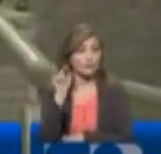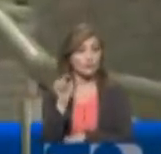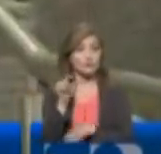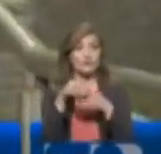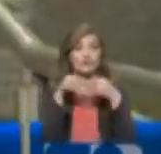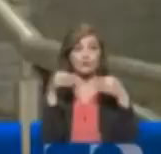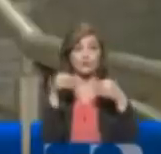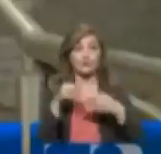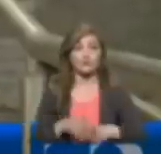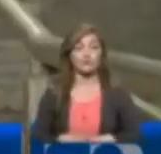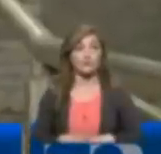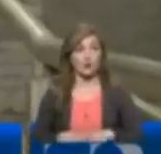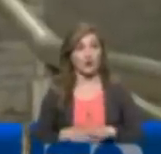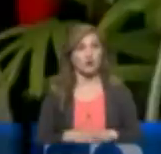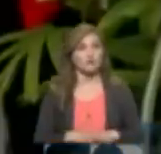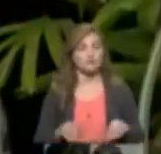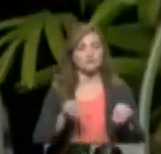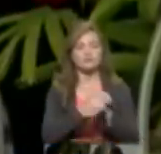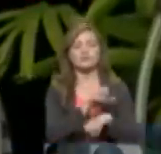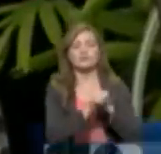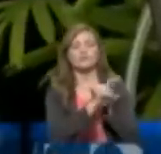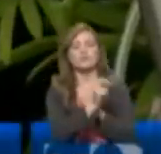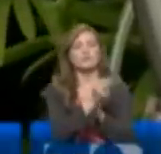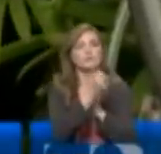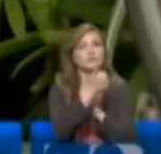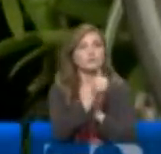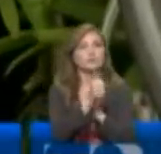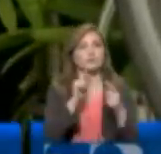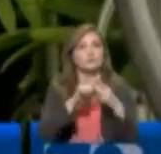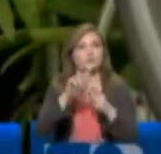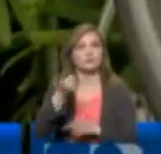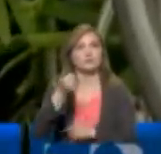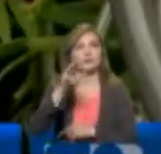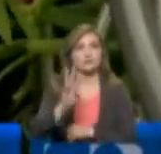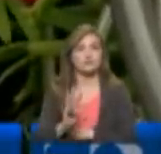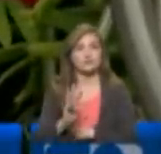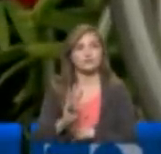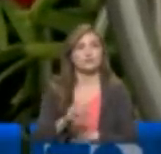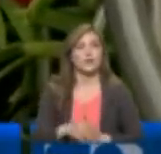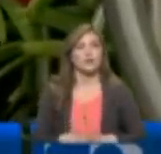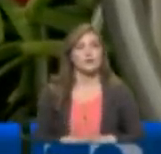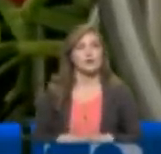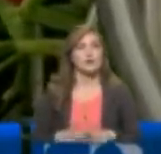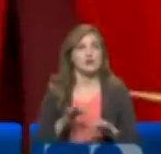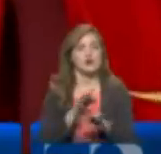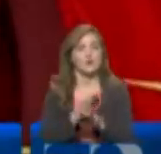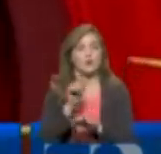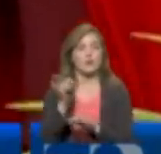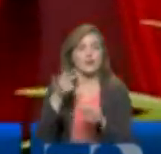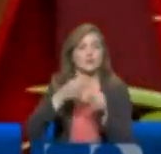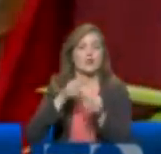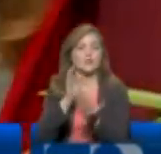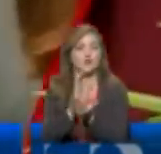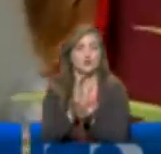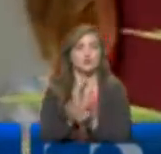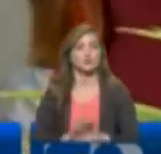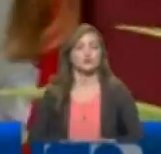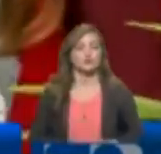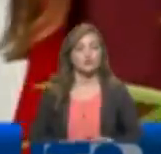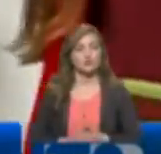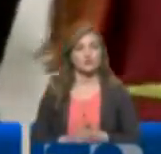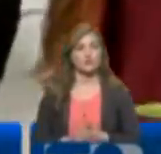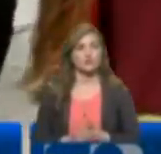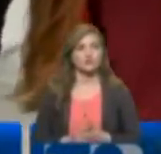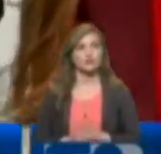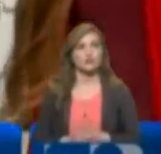dólares movimientos registrados entre 2010 y 2016 tiempo en el que se enmarcan sus funciones como parte del instituto ecuatoriano de seguridad